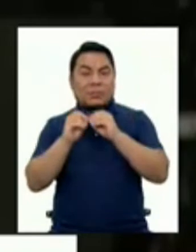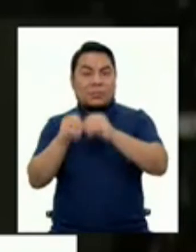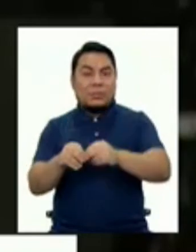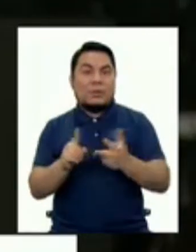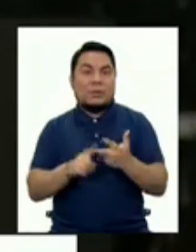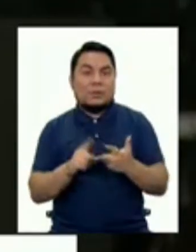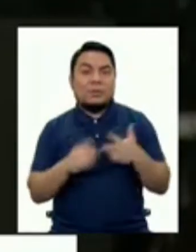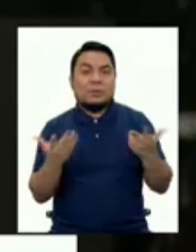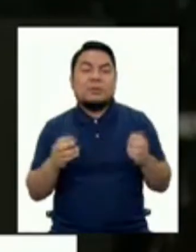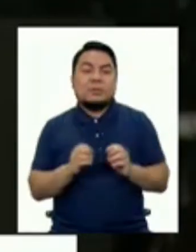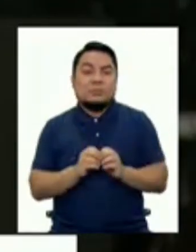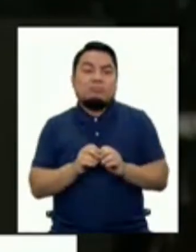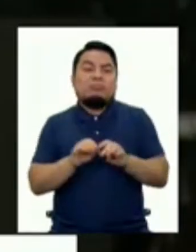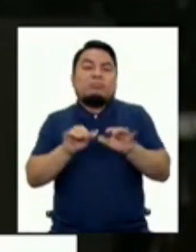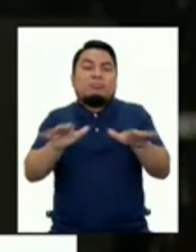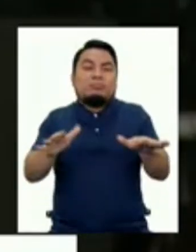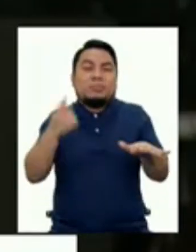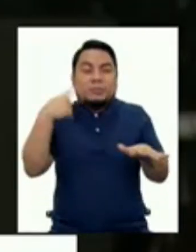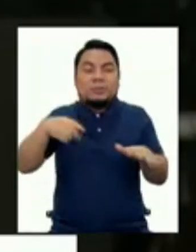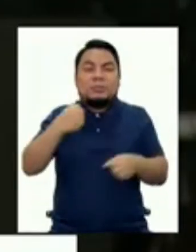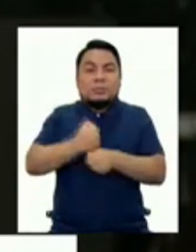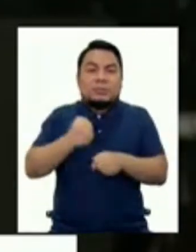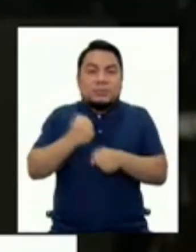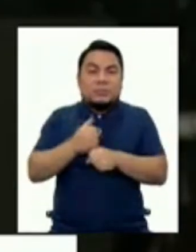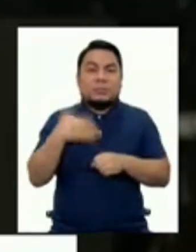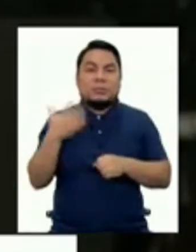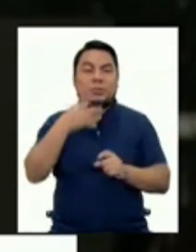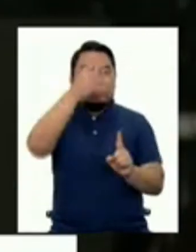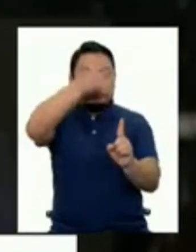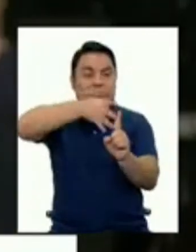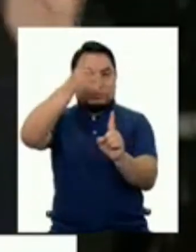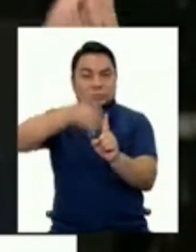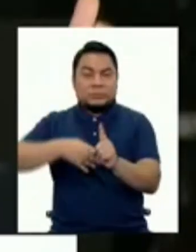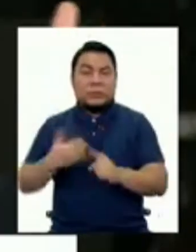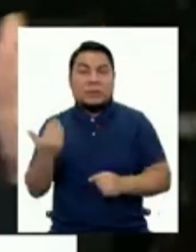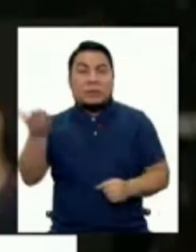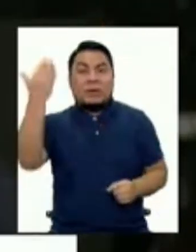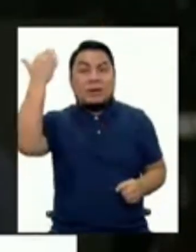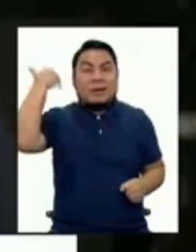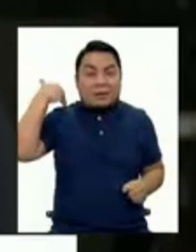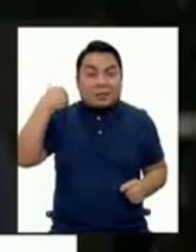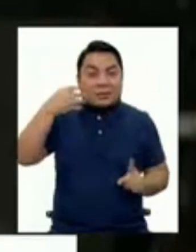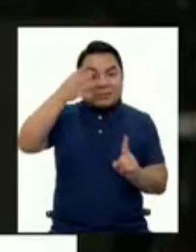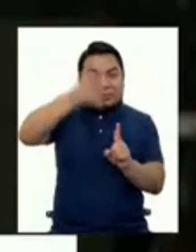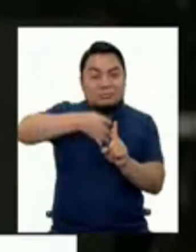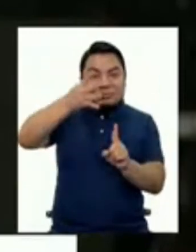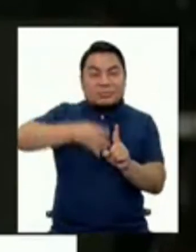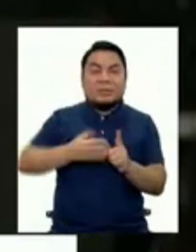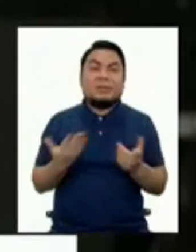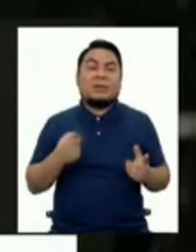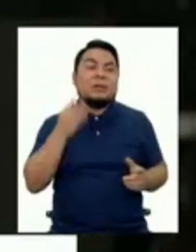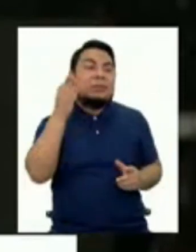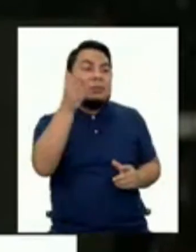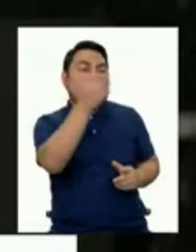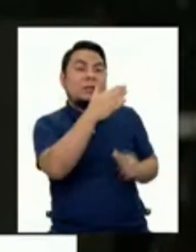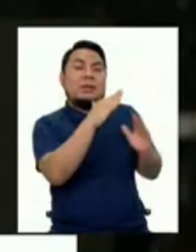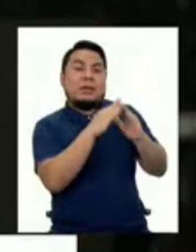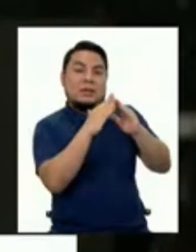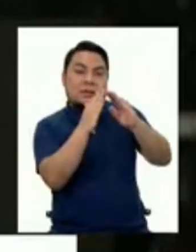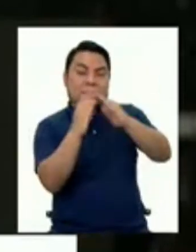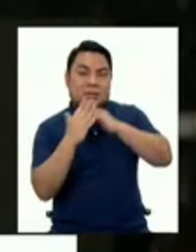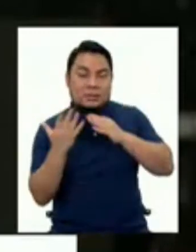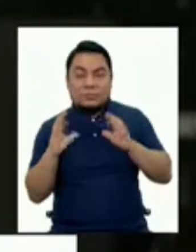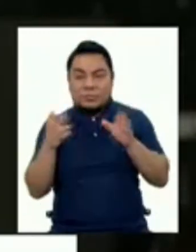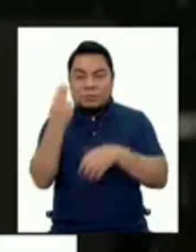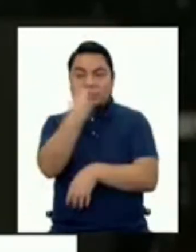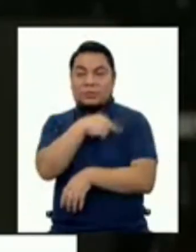implementando es la ampliación de nuestra capacidad de toma de muestras. Antes era solamente en visitas domiciliarias, ya que nuestros establecimientos de